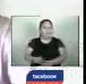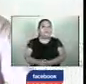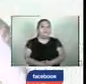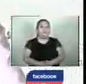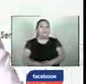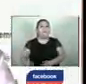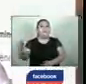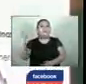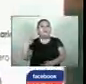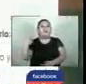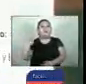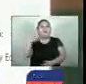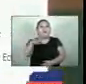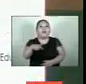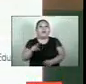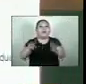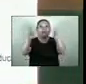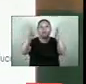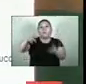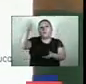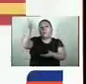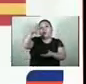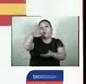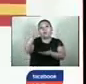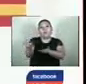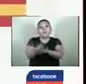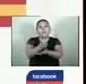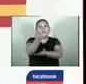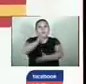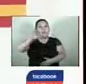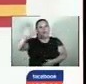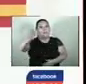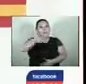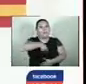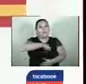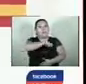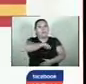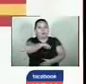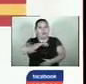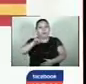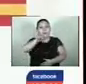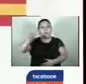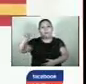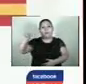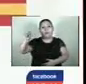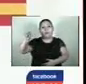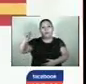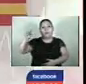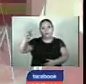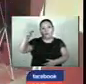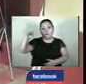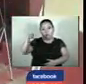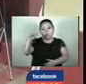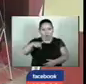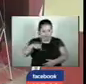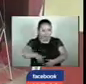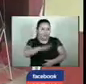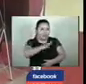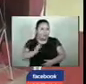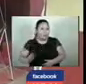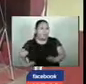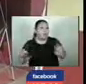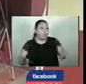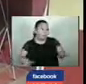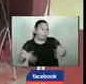director del Departamento de Pedagogía de la Universidad de Huelva de España, Antonio García Rojas, quien se encuentra en El Salvador